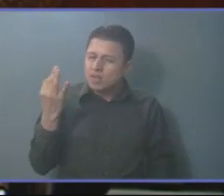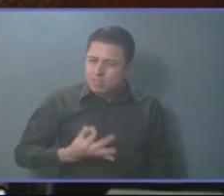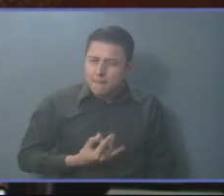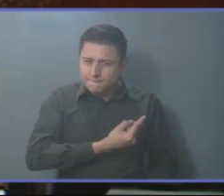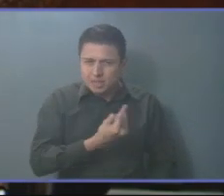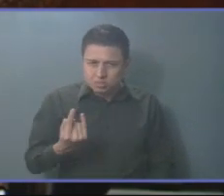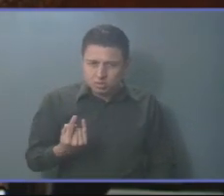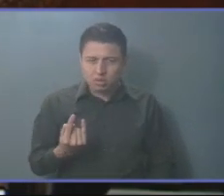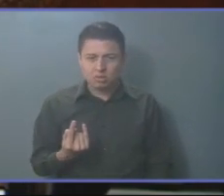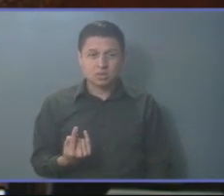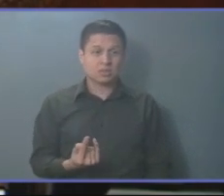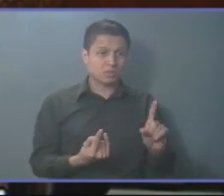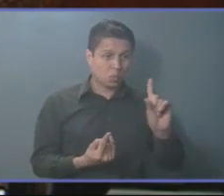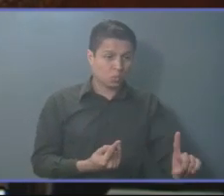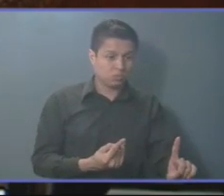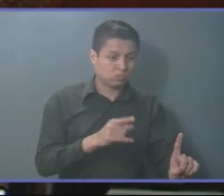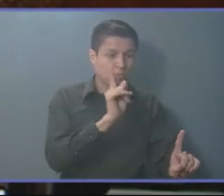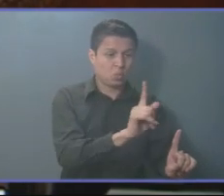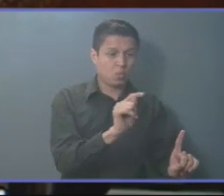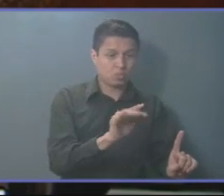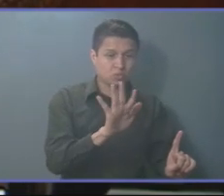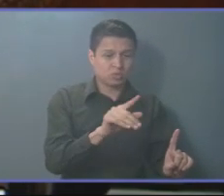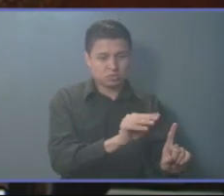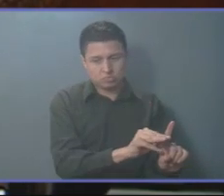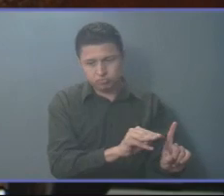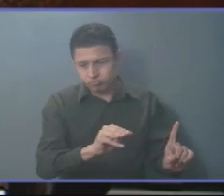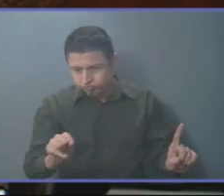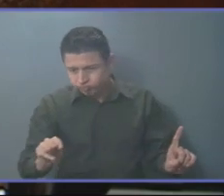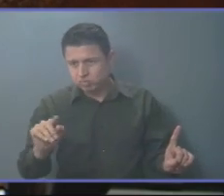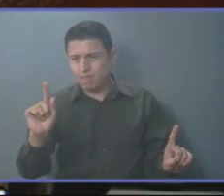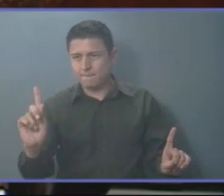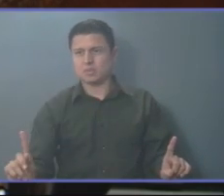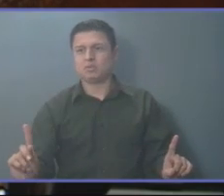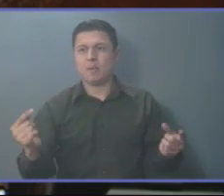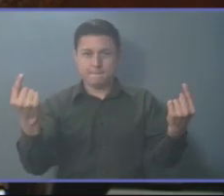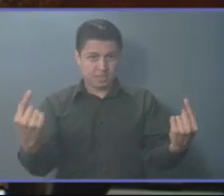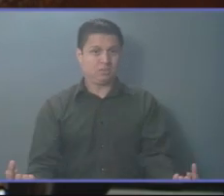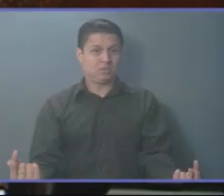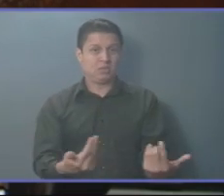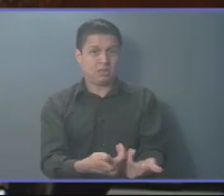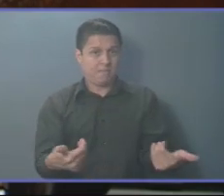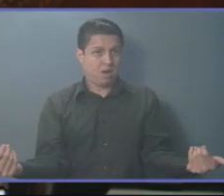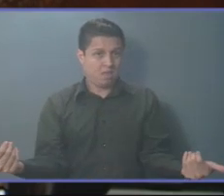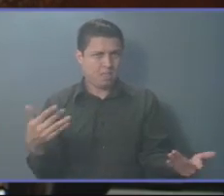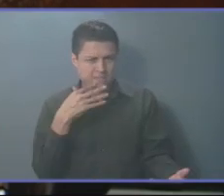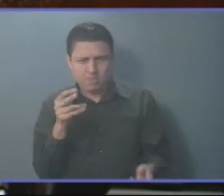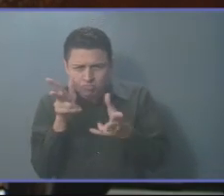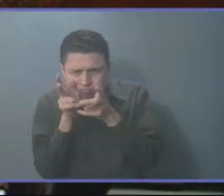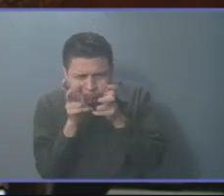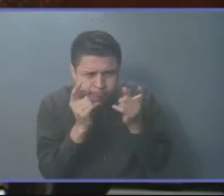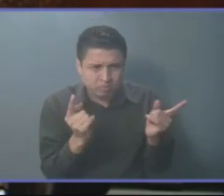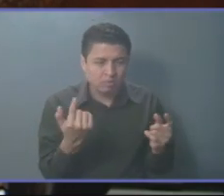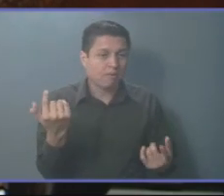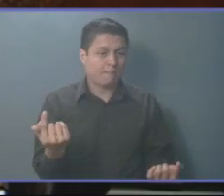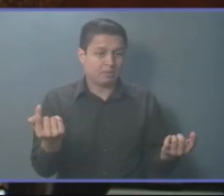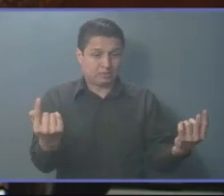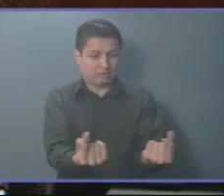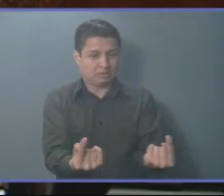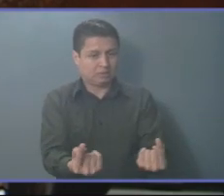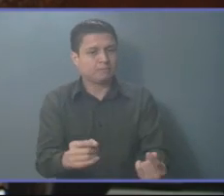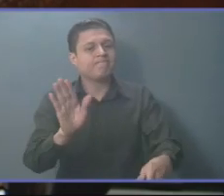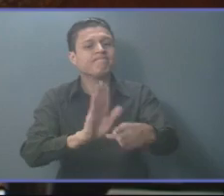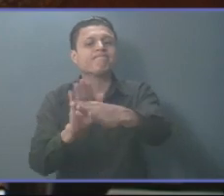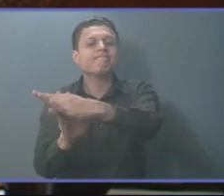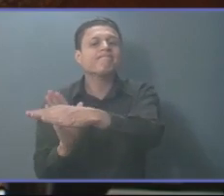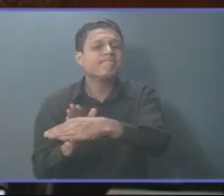contratistas, clientes y visitantes para mitigar los riesgos aplicando medidas tales como 1. Programación escalonada de